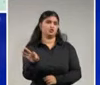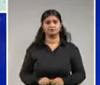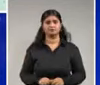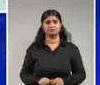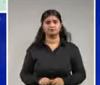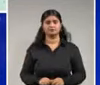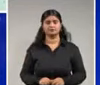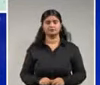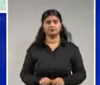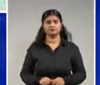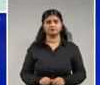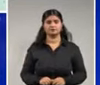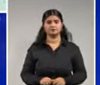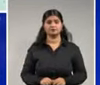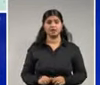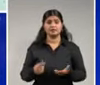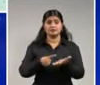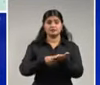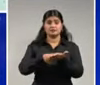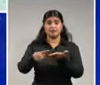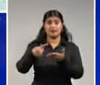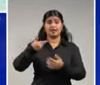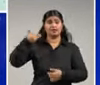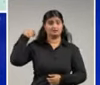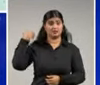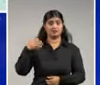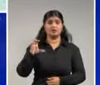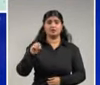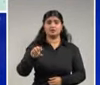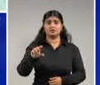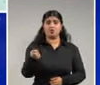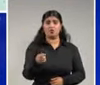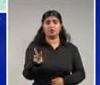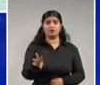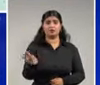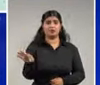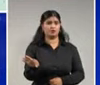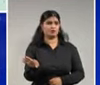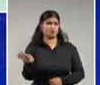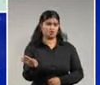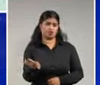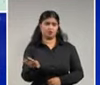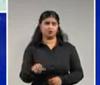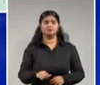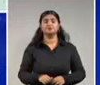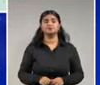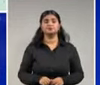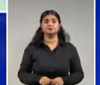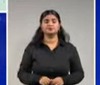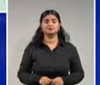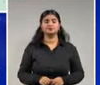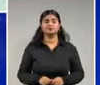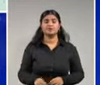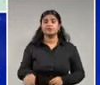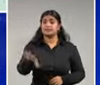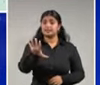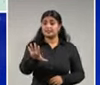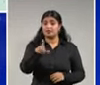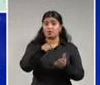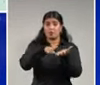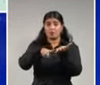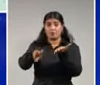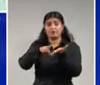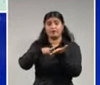la semana anterior había sido un 0,3%. 5 territorios reportaron una positividad